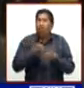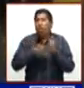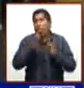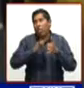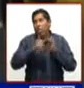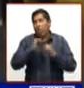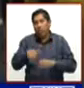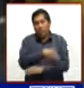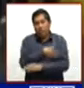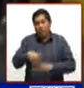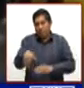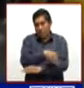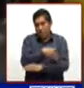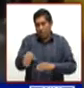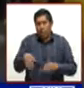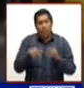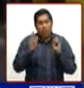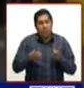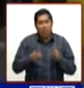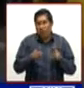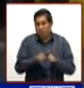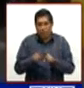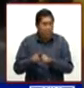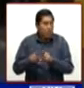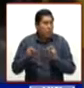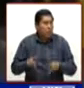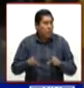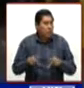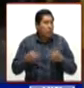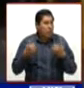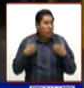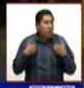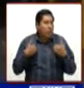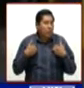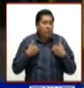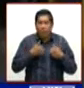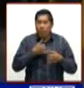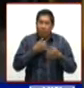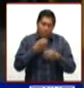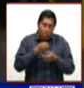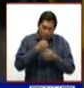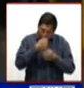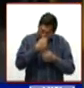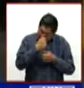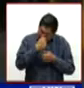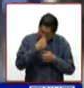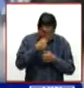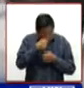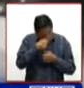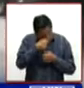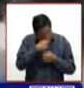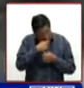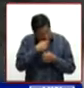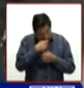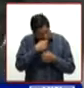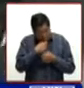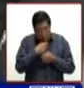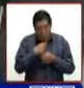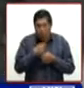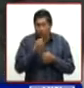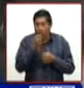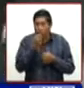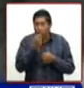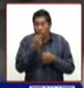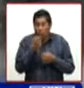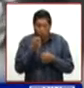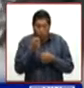bebidas alcohólicas en vía pública. Asimismo, se ha encontrado a personas portando y consumiendo sustancias controladas con una pipa